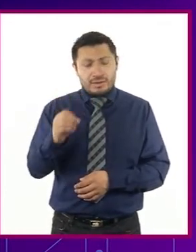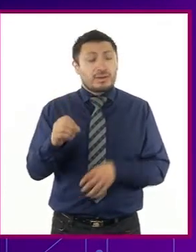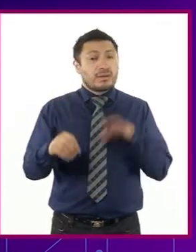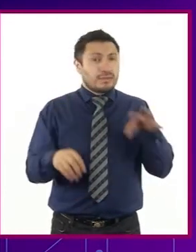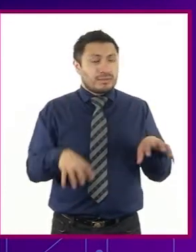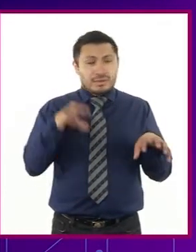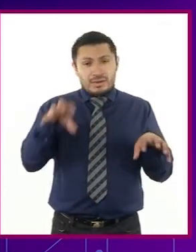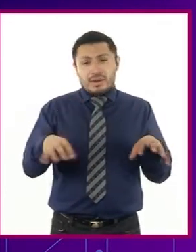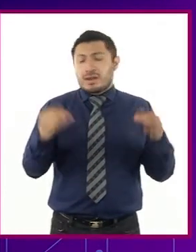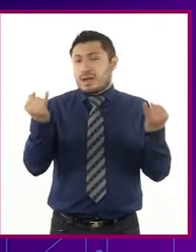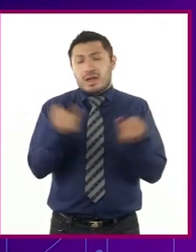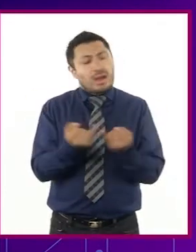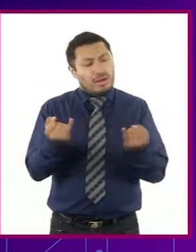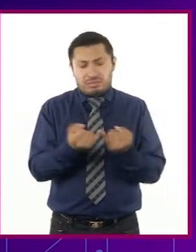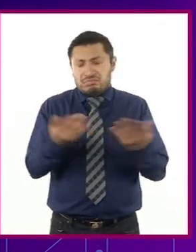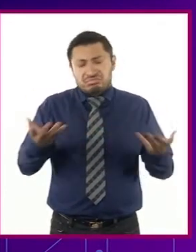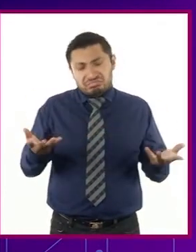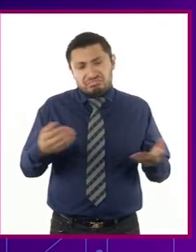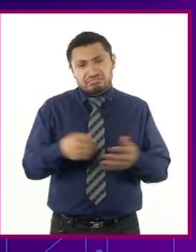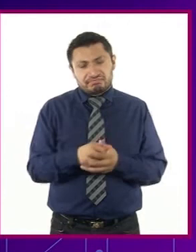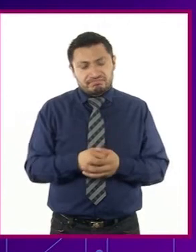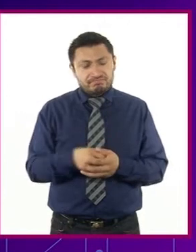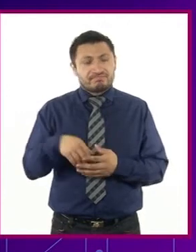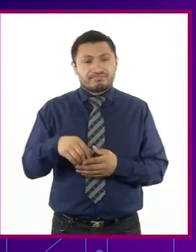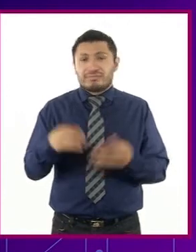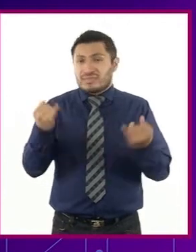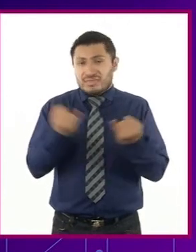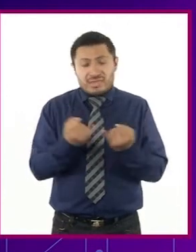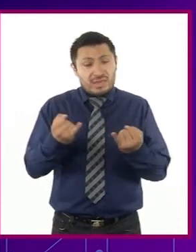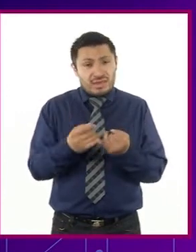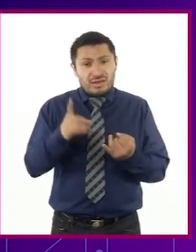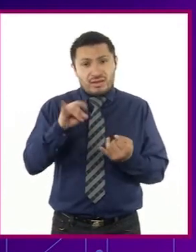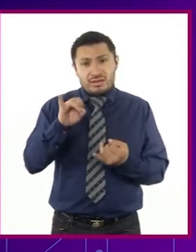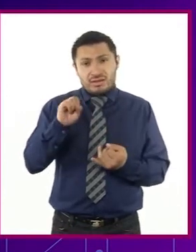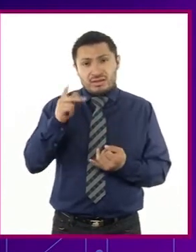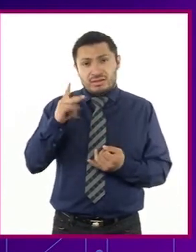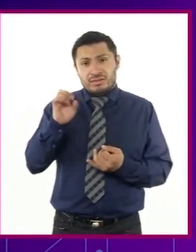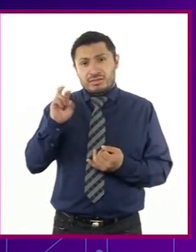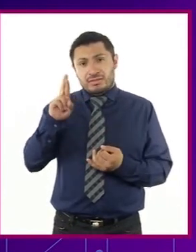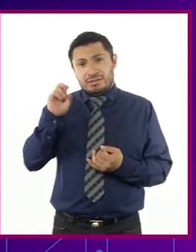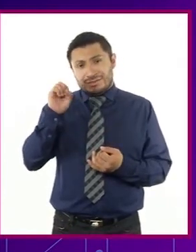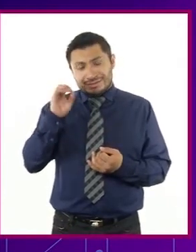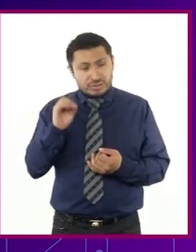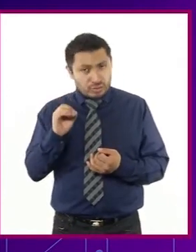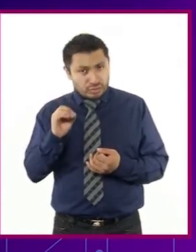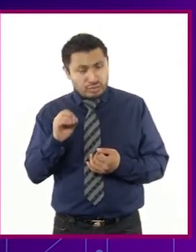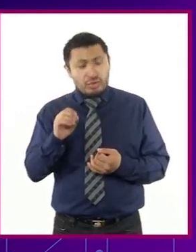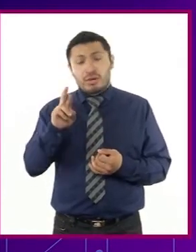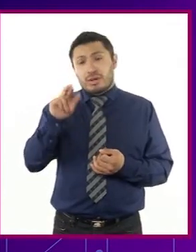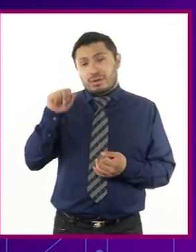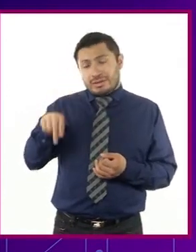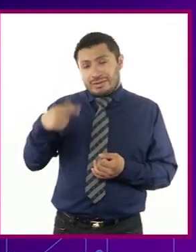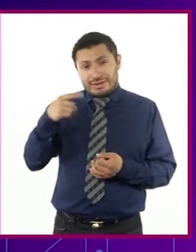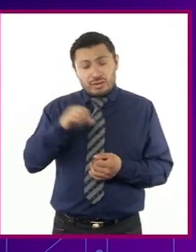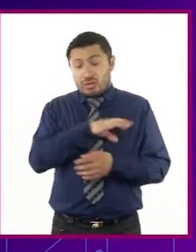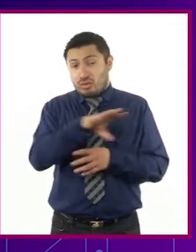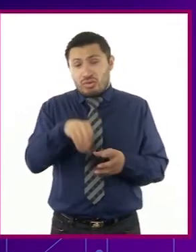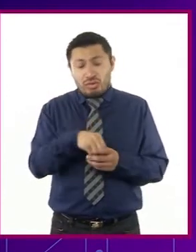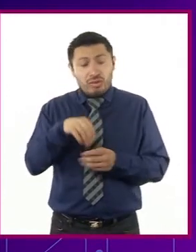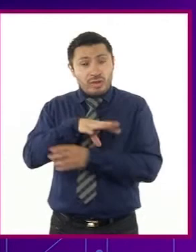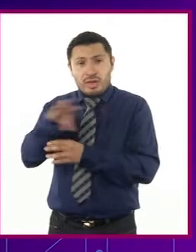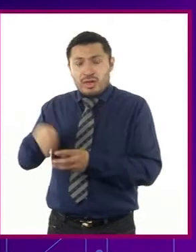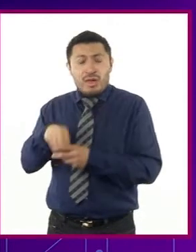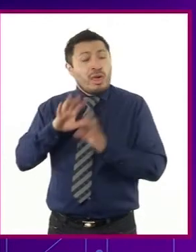conjuntos están igual de dispersos. ¿Y están igual de dispersos? ¿El rango considera todos los datos para evaluar la